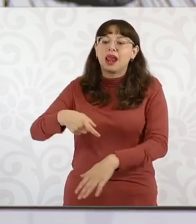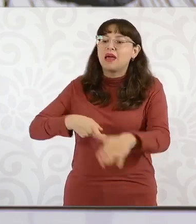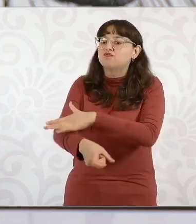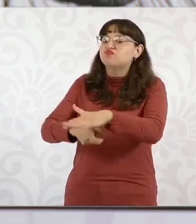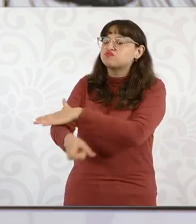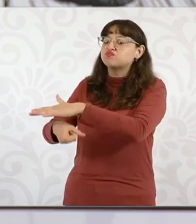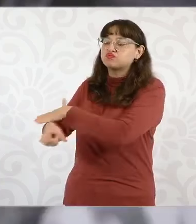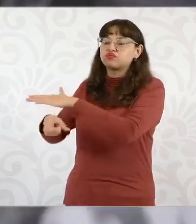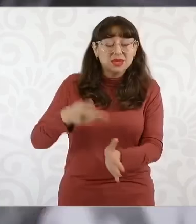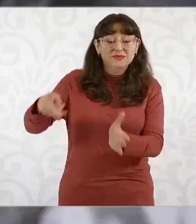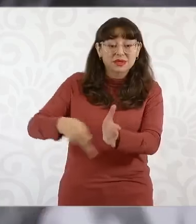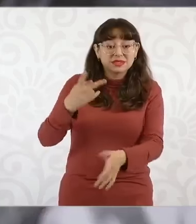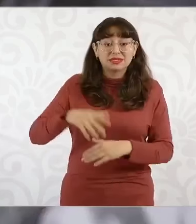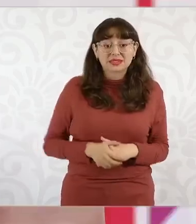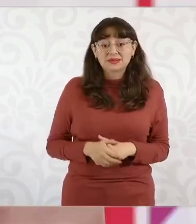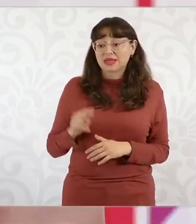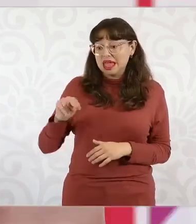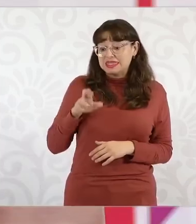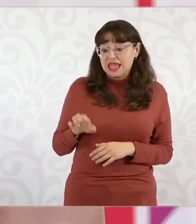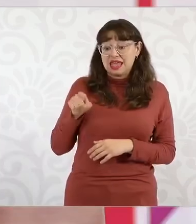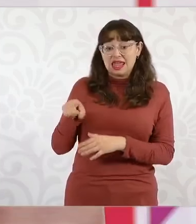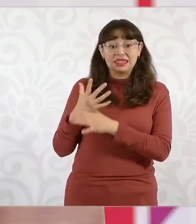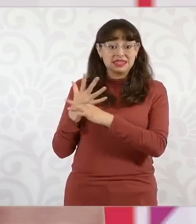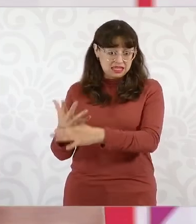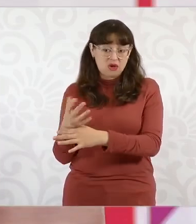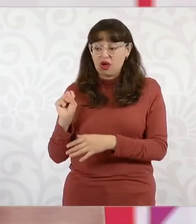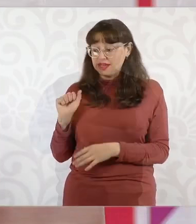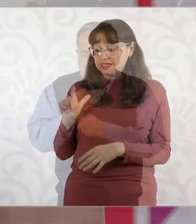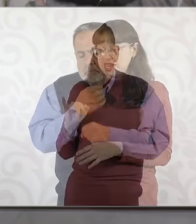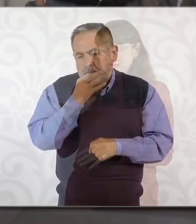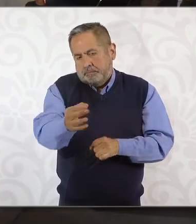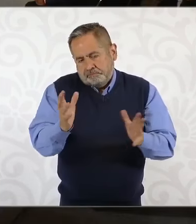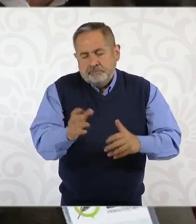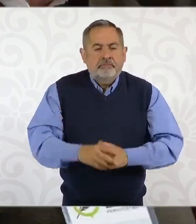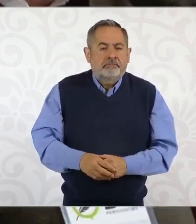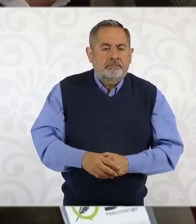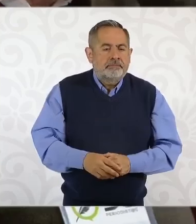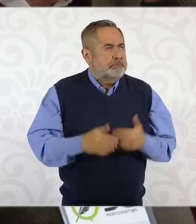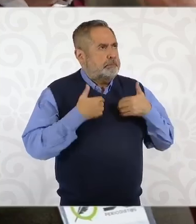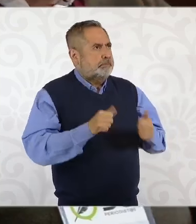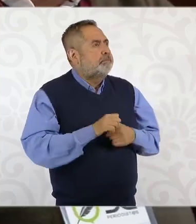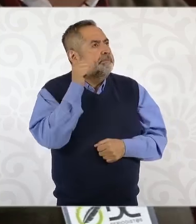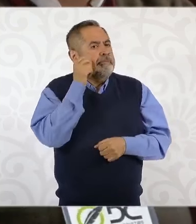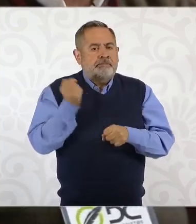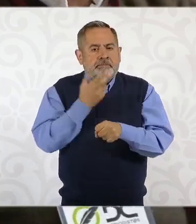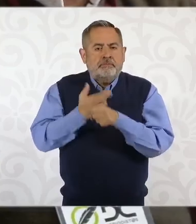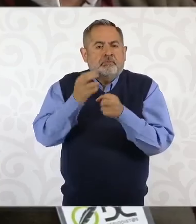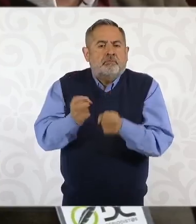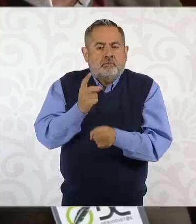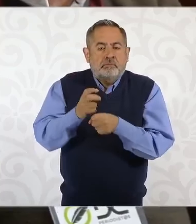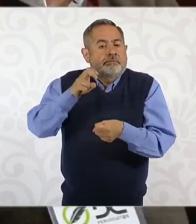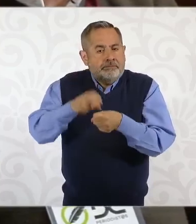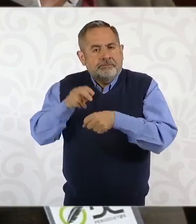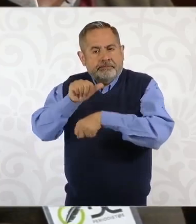dinero. Que el propio Negre informó que Salinas Pliego lo contrató. Justo el secretario de Seguridad estuvo ahí en